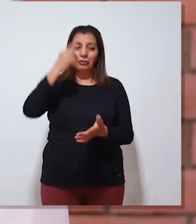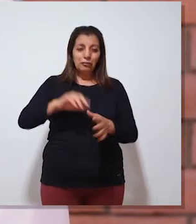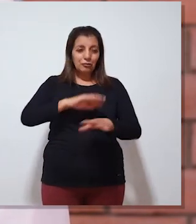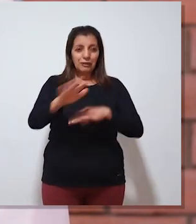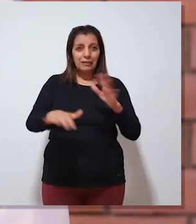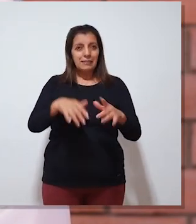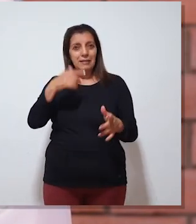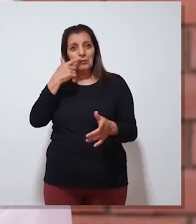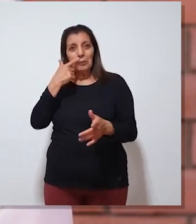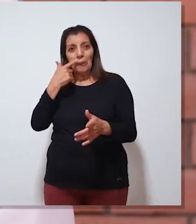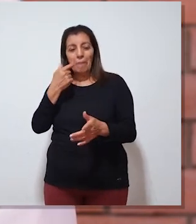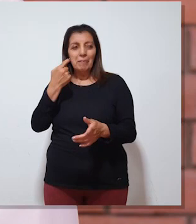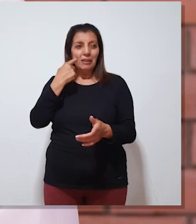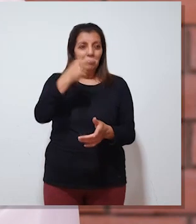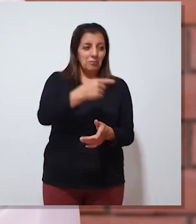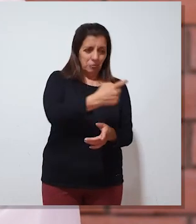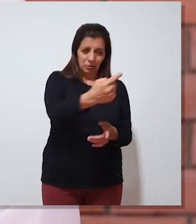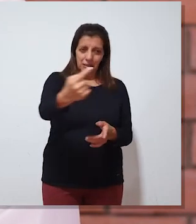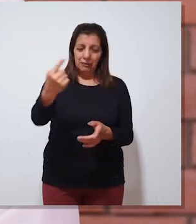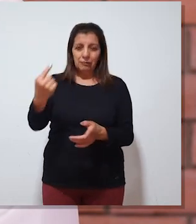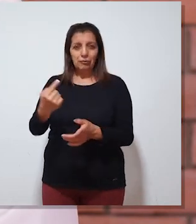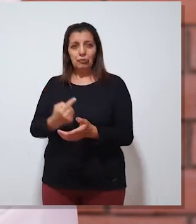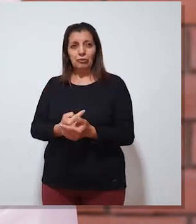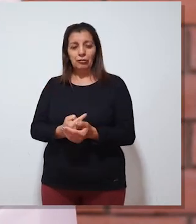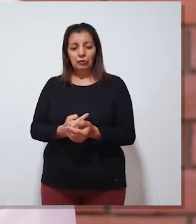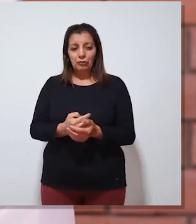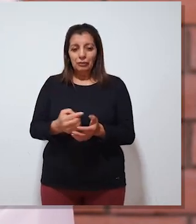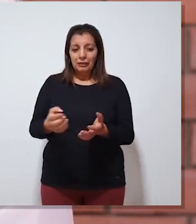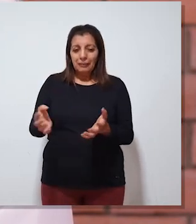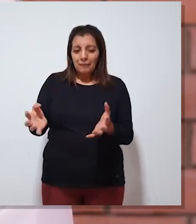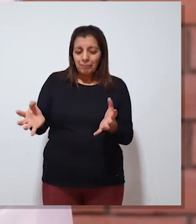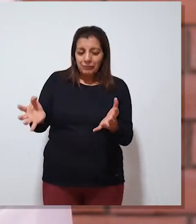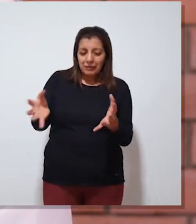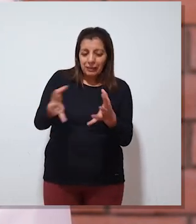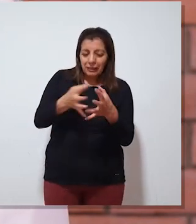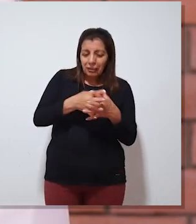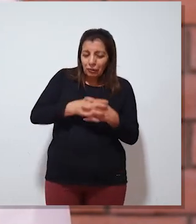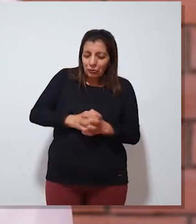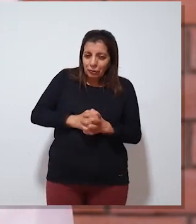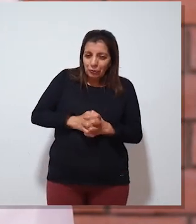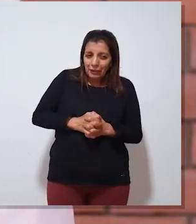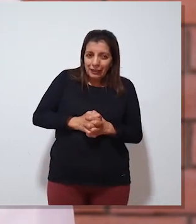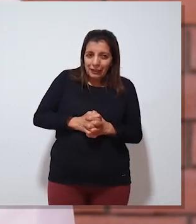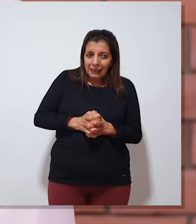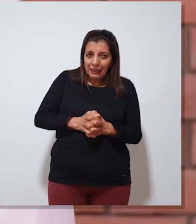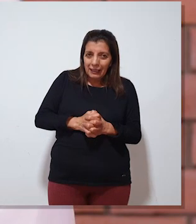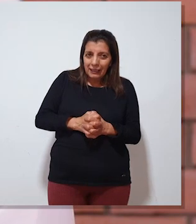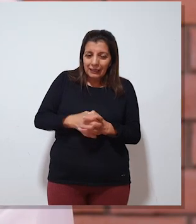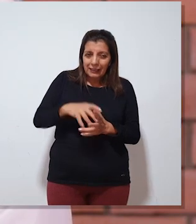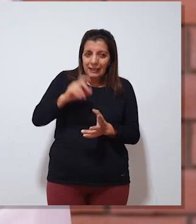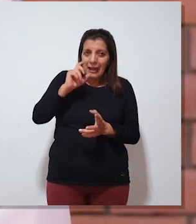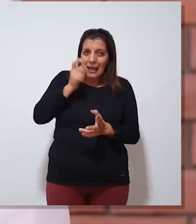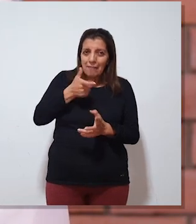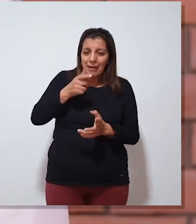acogido en sí a Jesús, la palabra viviente, todo el contenido de la voluntad de Dios, de